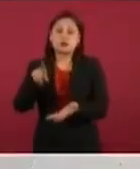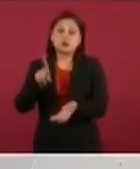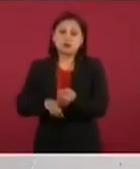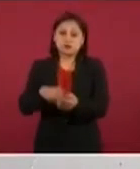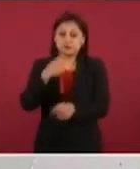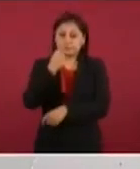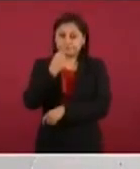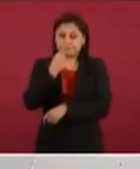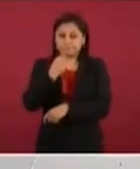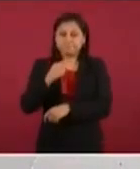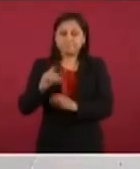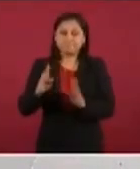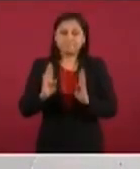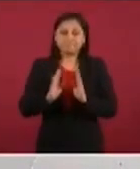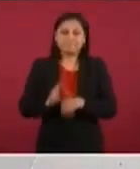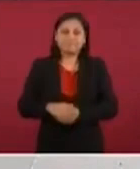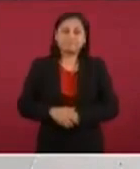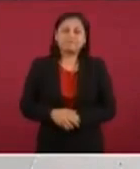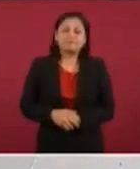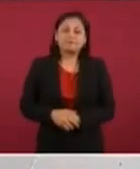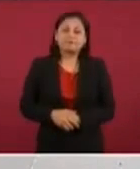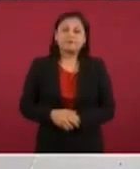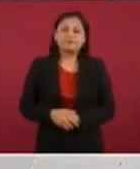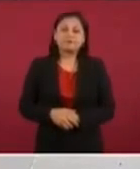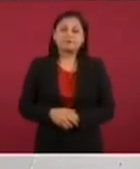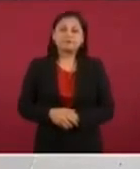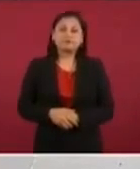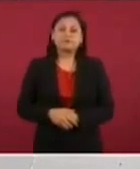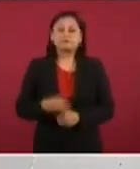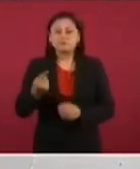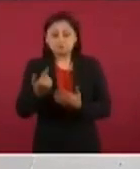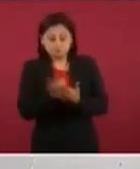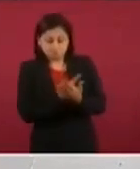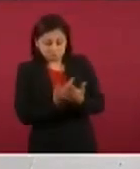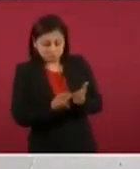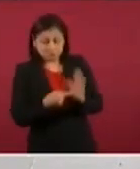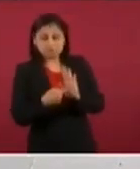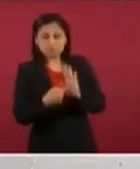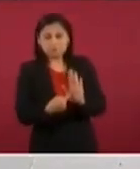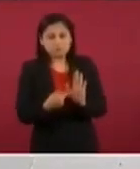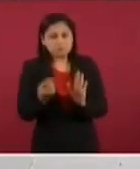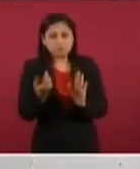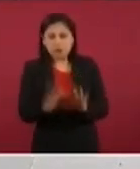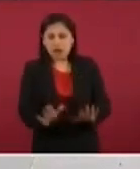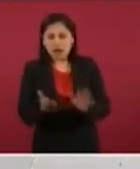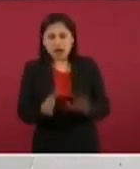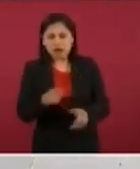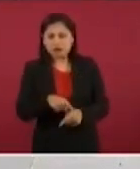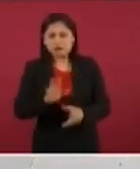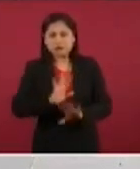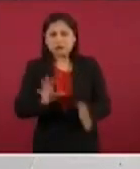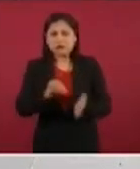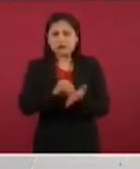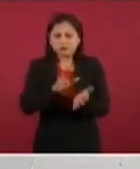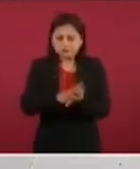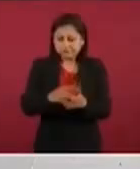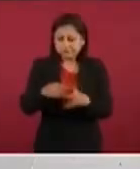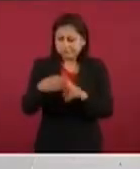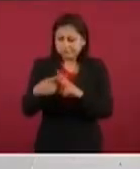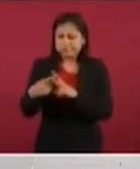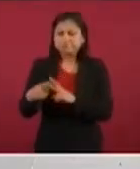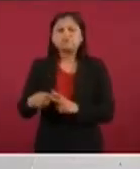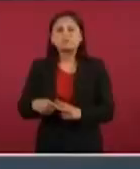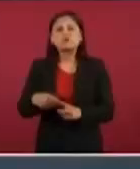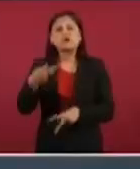aunque los datos hablan por sí solos es obvio que esta absurda y